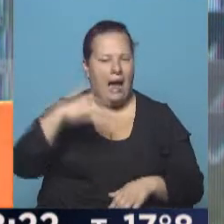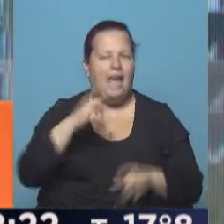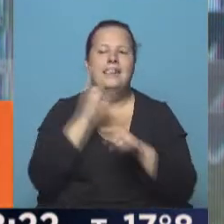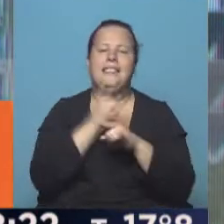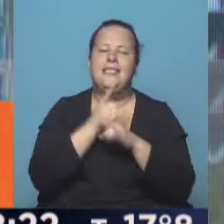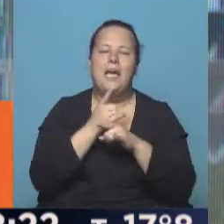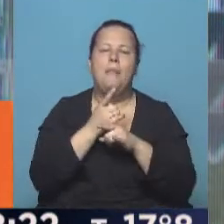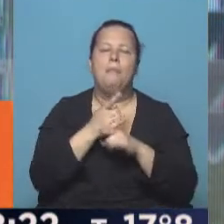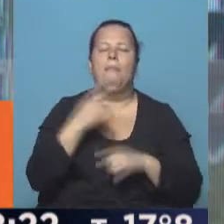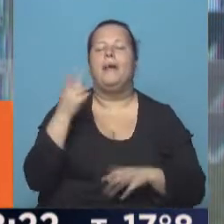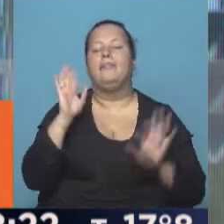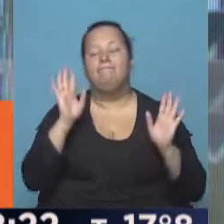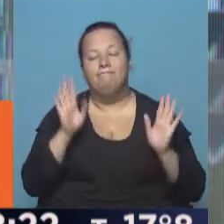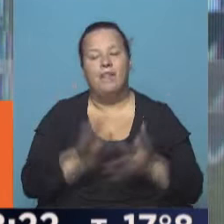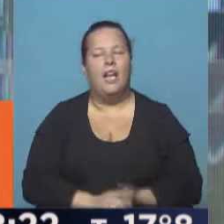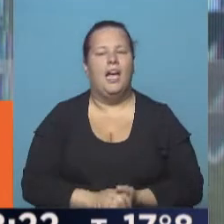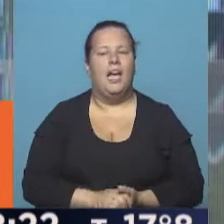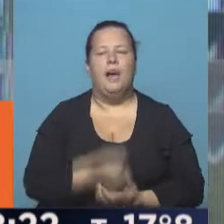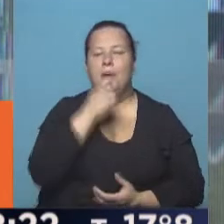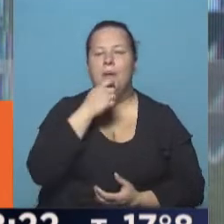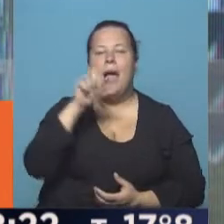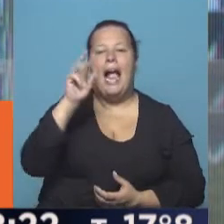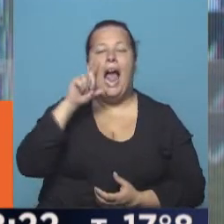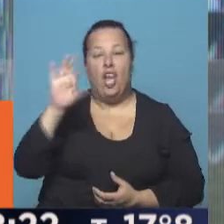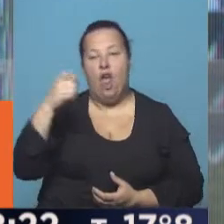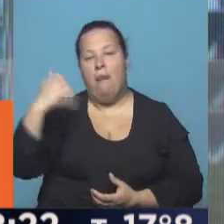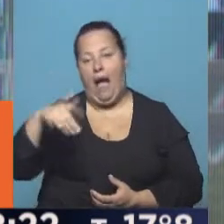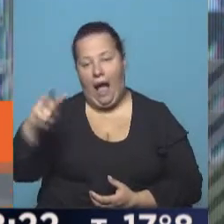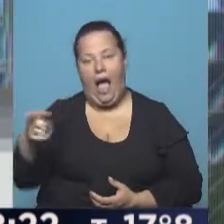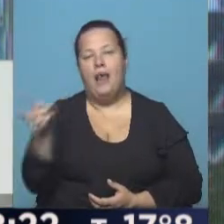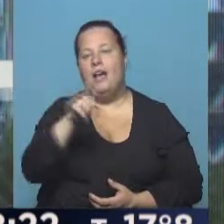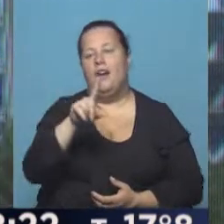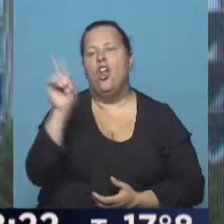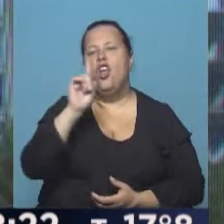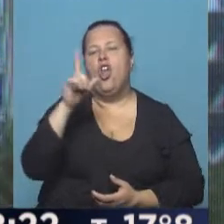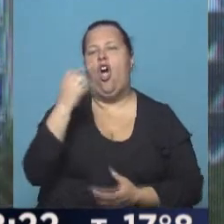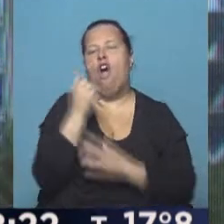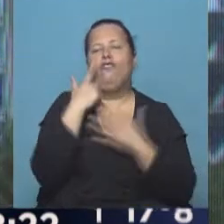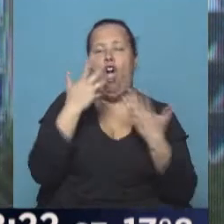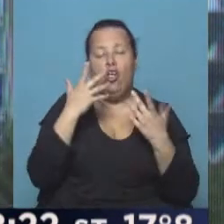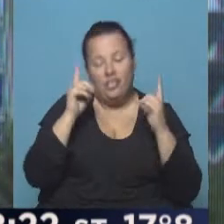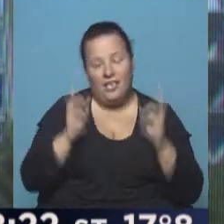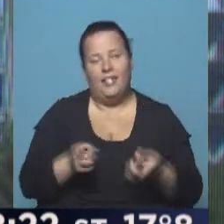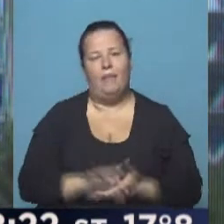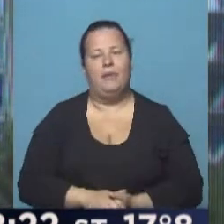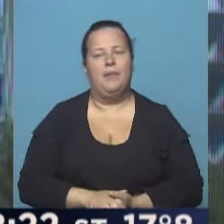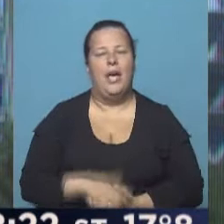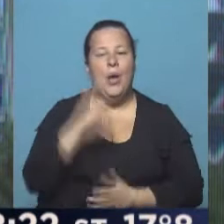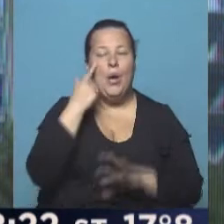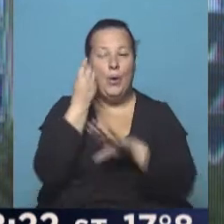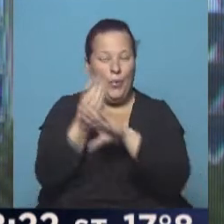siendo privativo, obviamente, irse a Cariló, sigue siendo el lugar, no es solo la fama, digamos. La